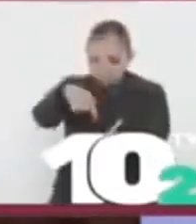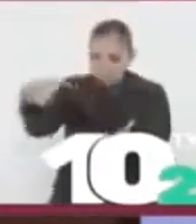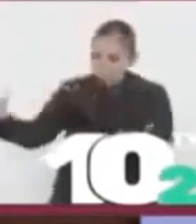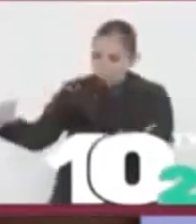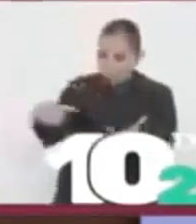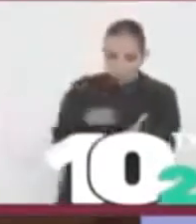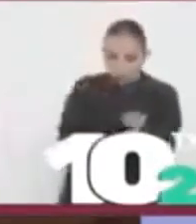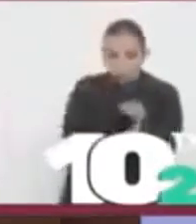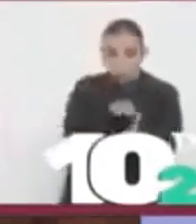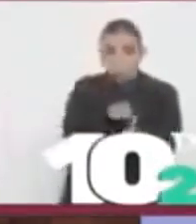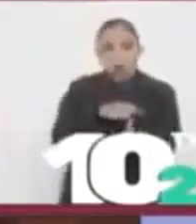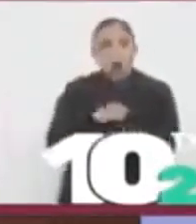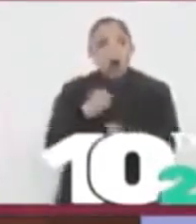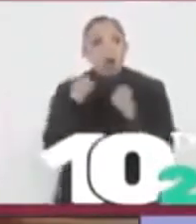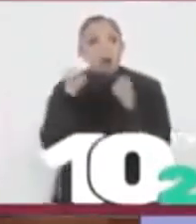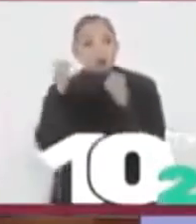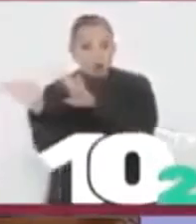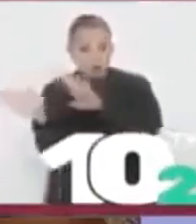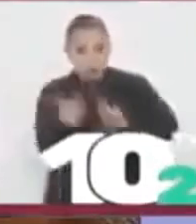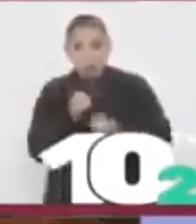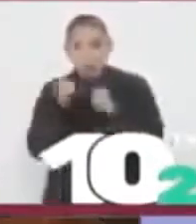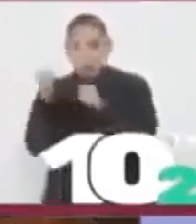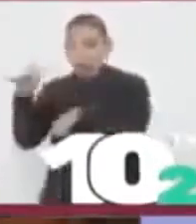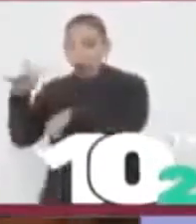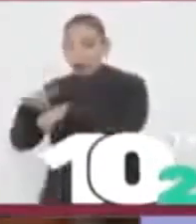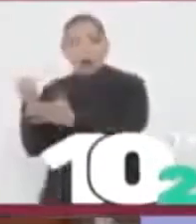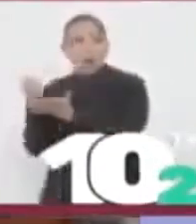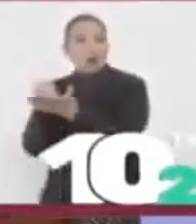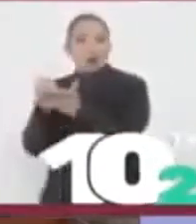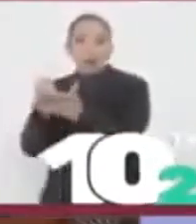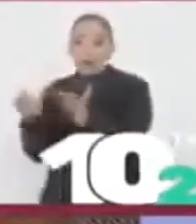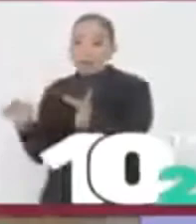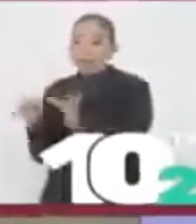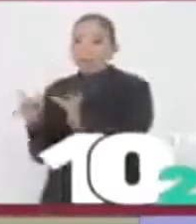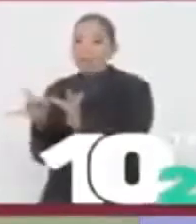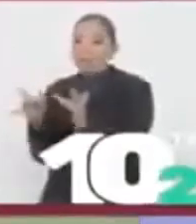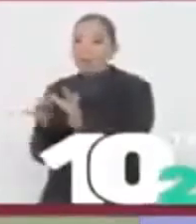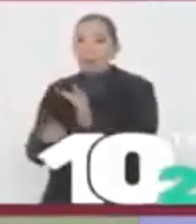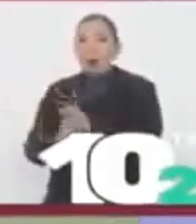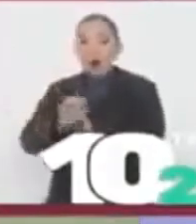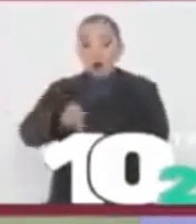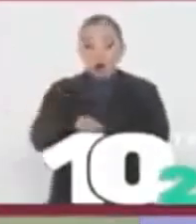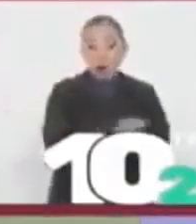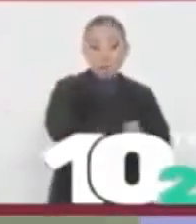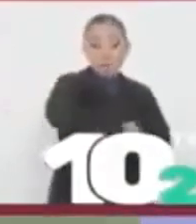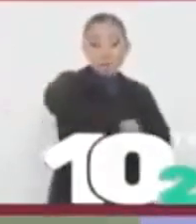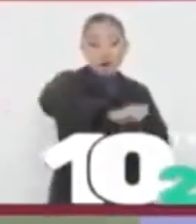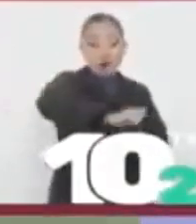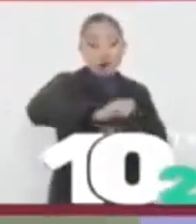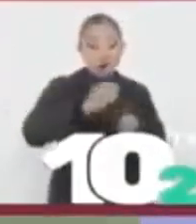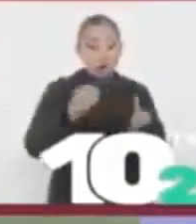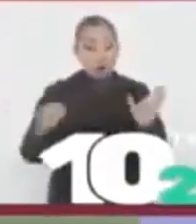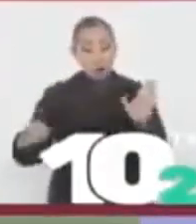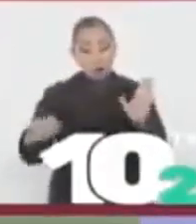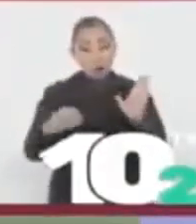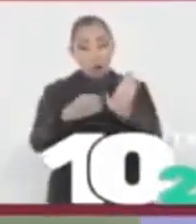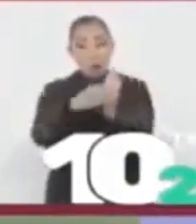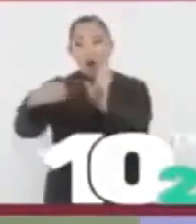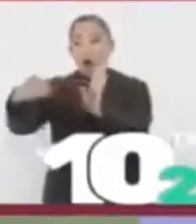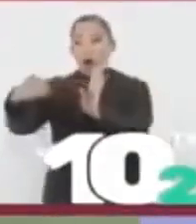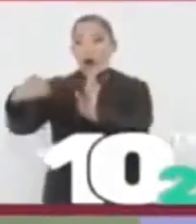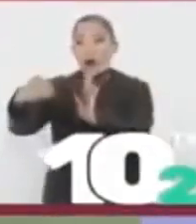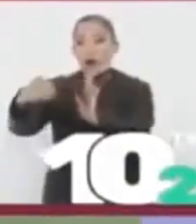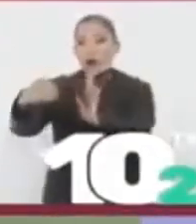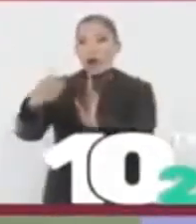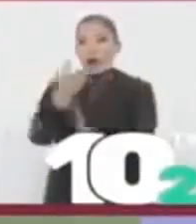Las fuerzas de contacto requieren que los cuerpos que interactúan se toquen, como una pelota de tenis al ser golpeada por la